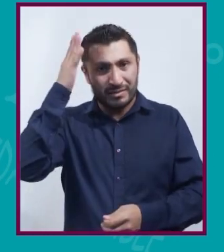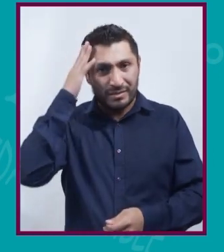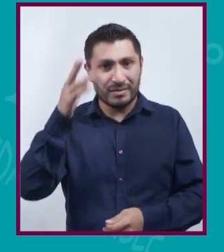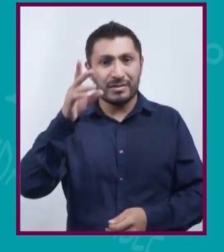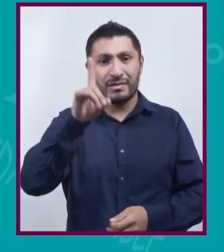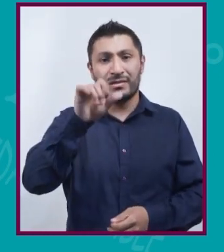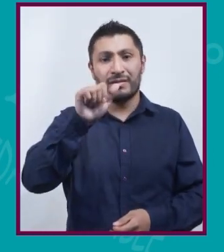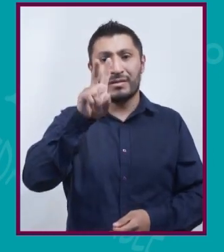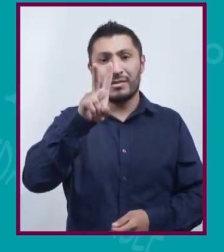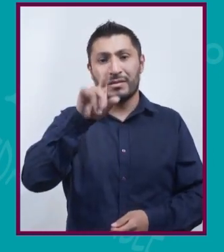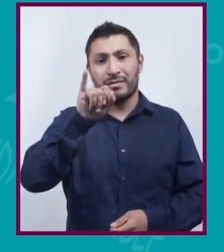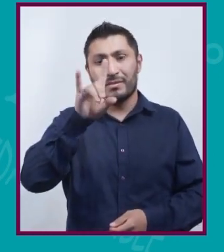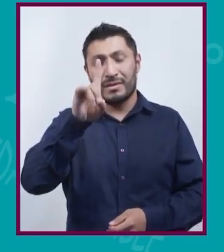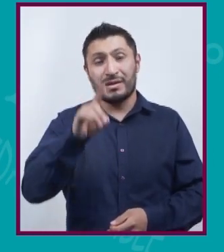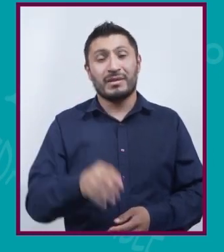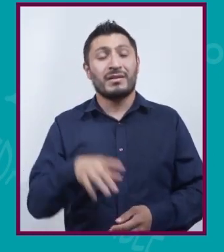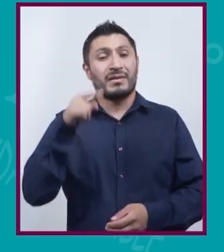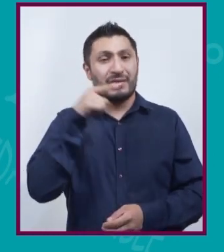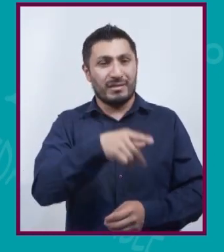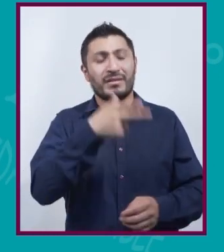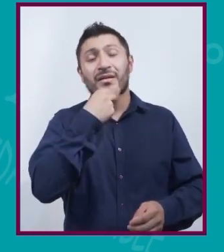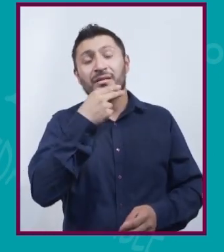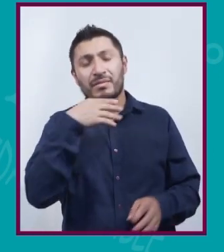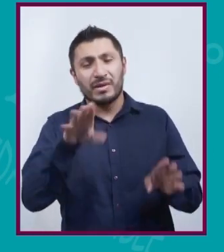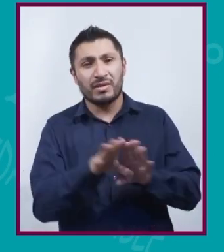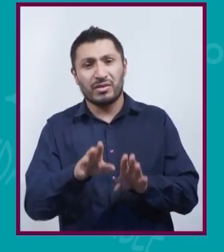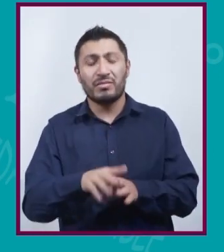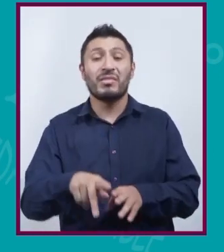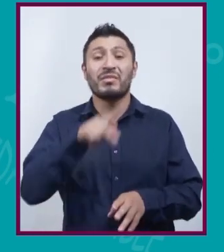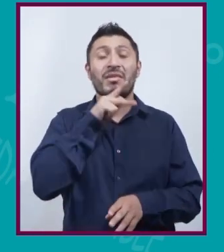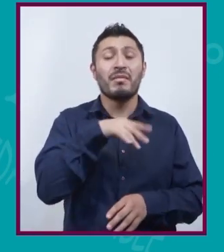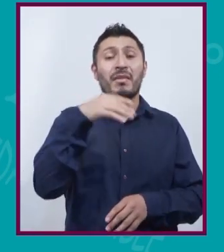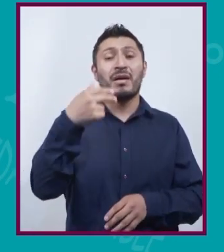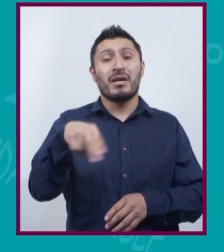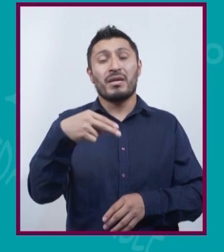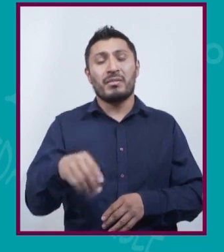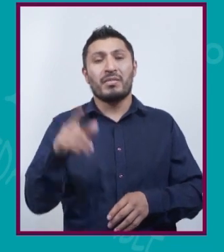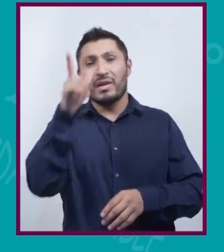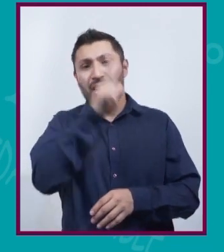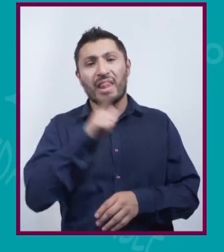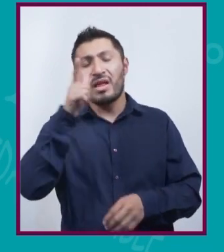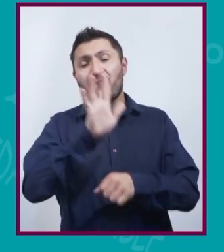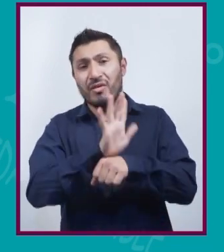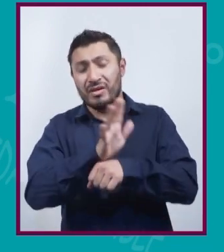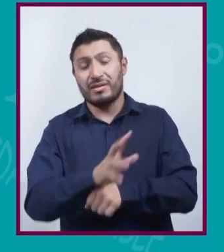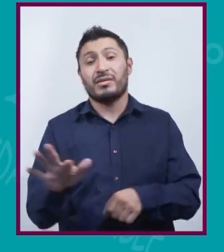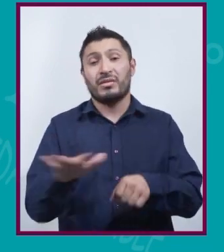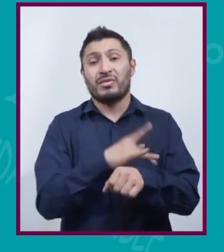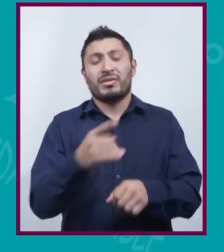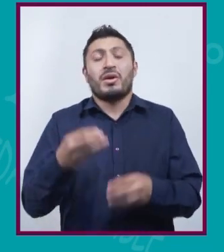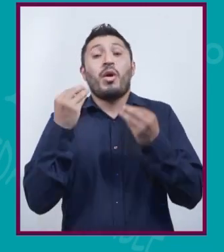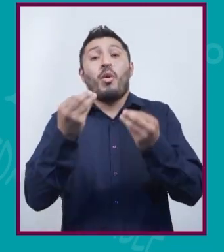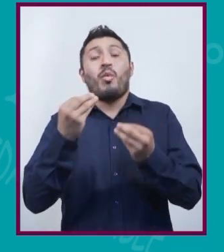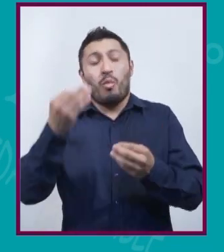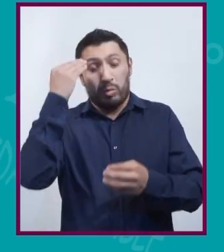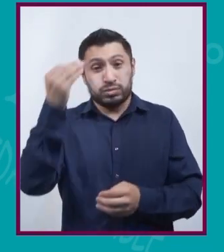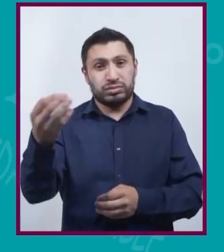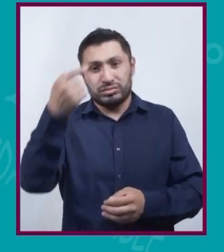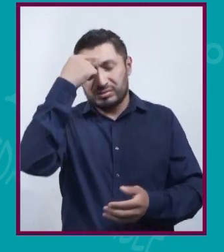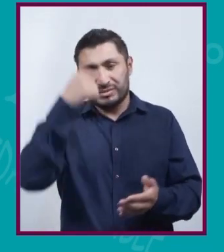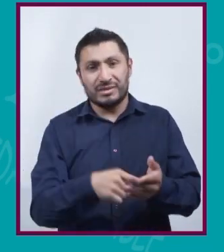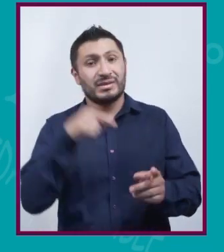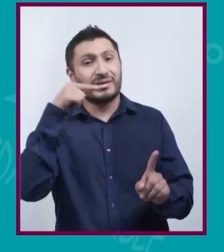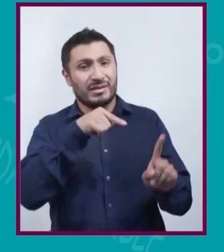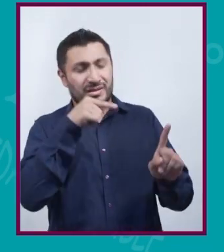Griffith, a quien se le suele considerar como el padre del llamado lenguaje cinematográfico, pues durante mucho tiempo se creyó que fue él quien